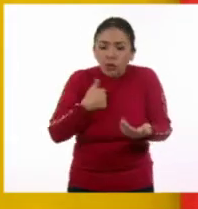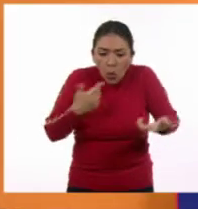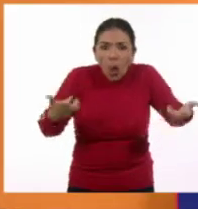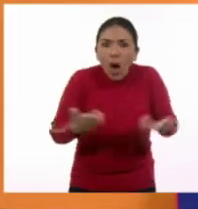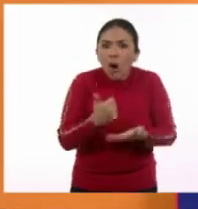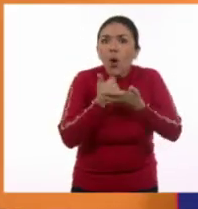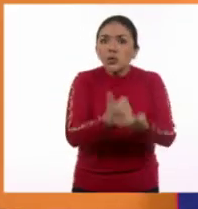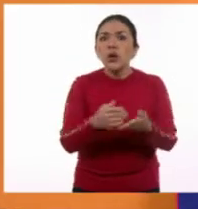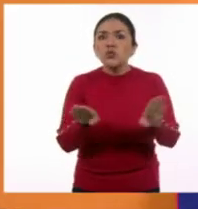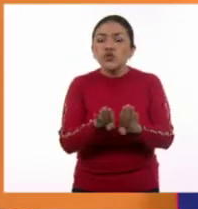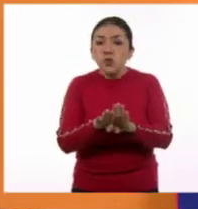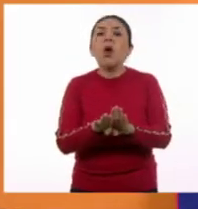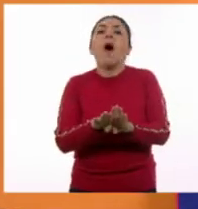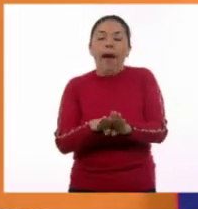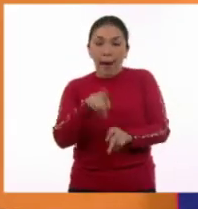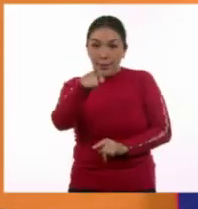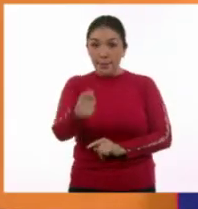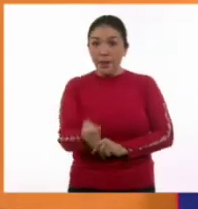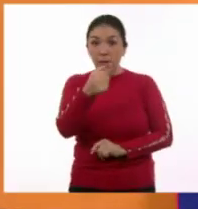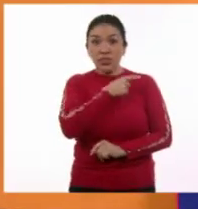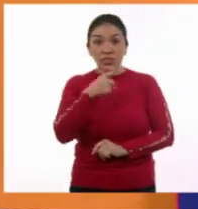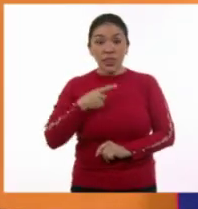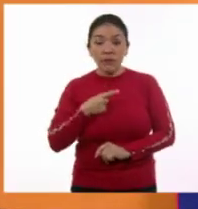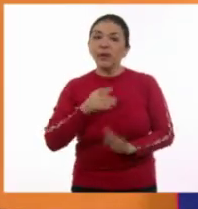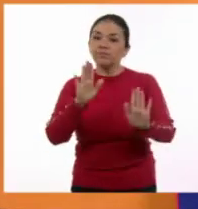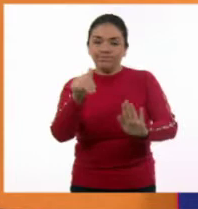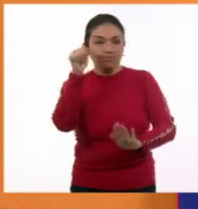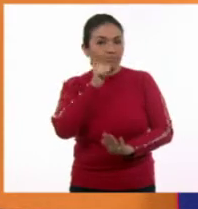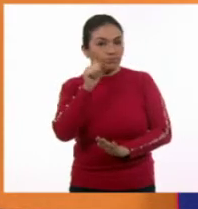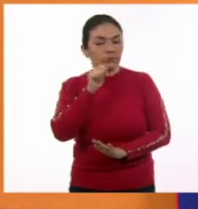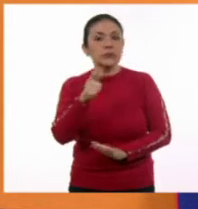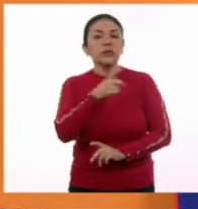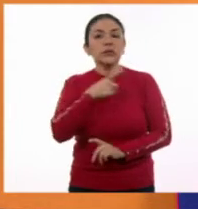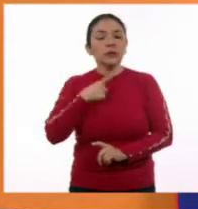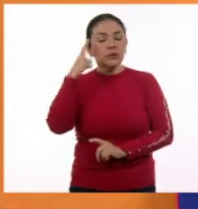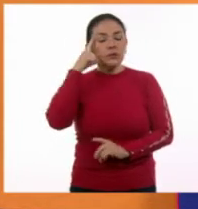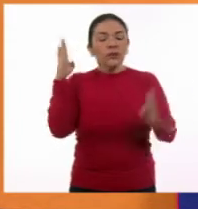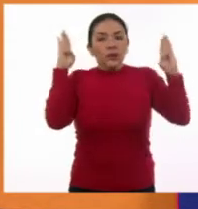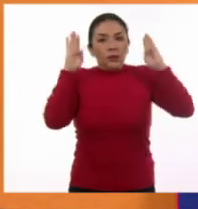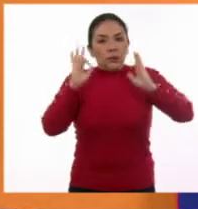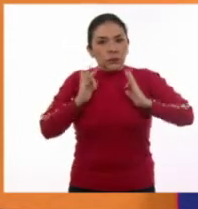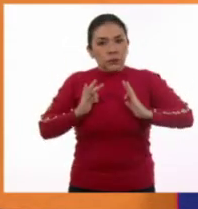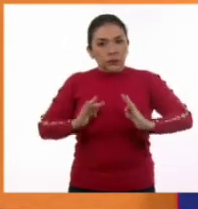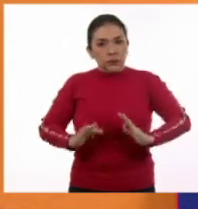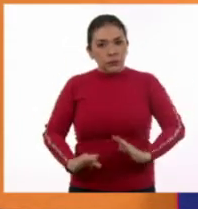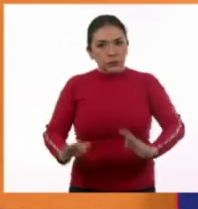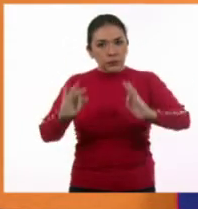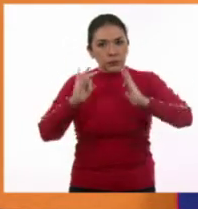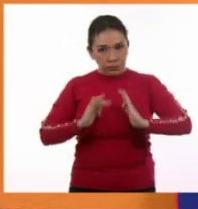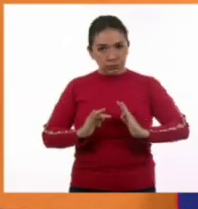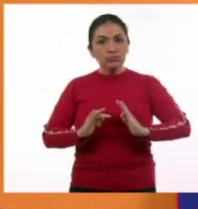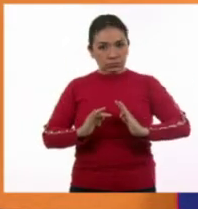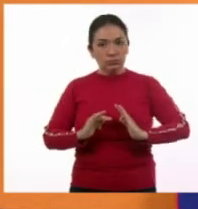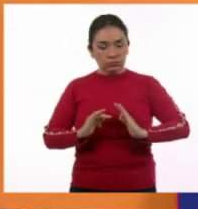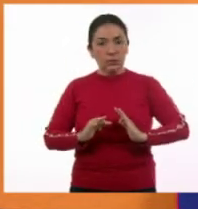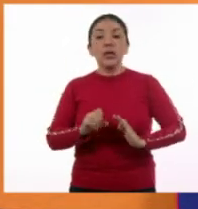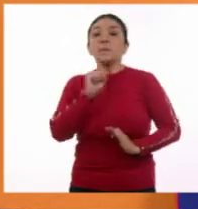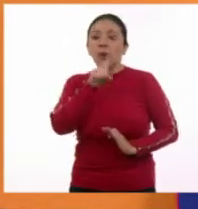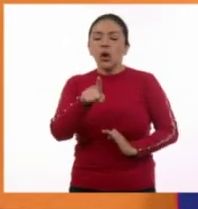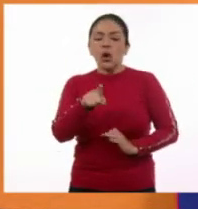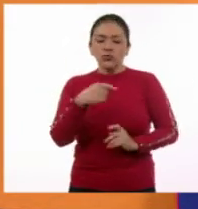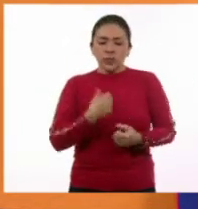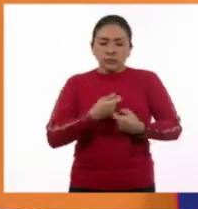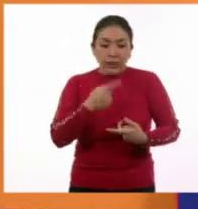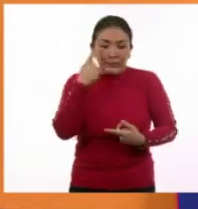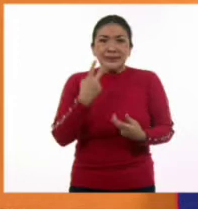porque lo primero que tenemos que hacer pues como siempre es tratar de conservar la calma muy importante pues transmitirle